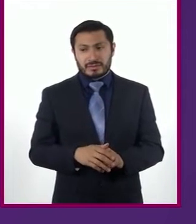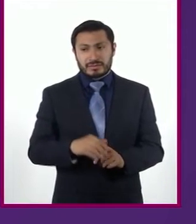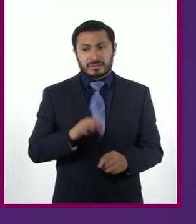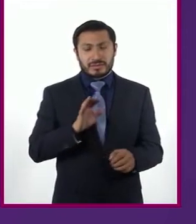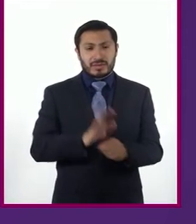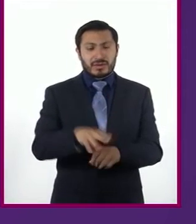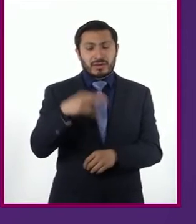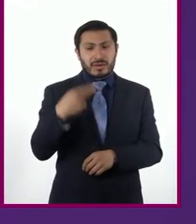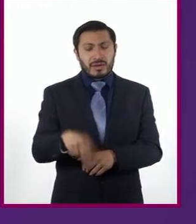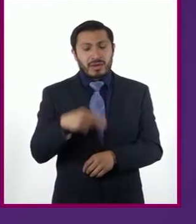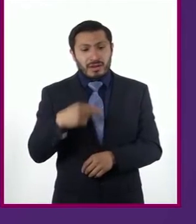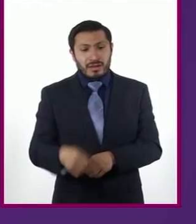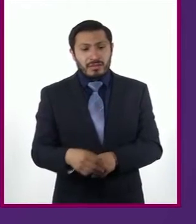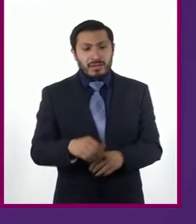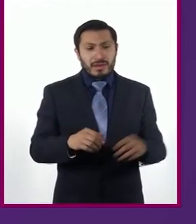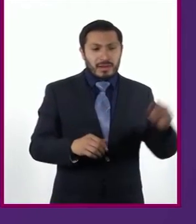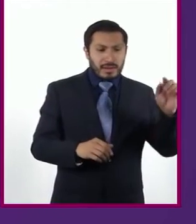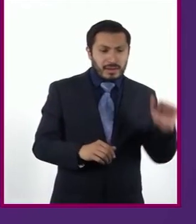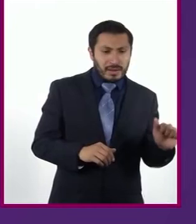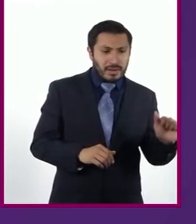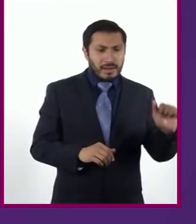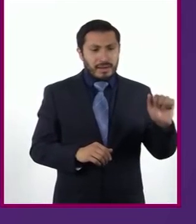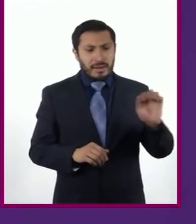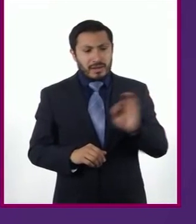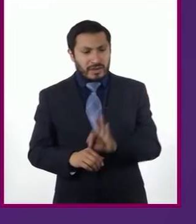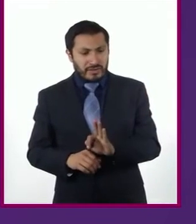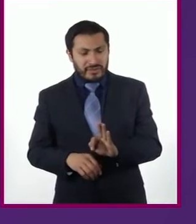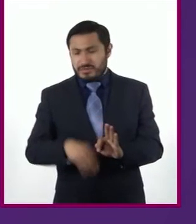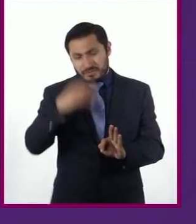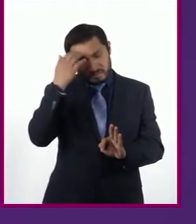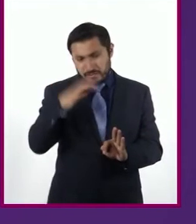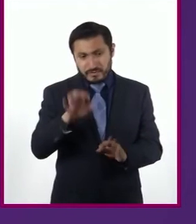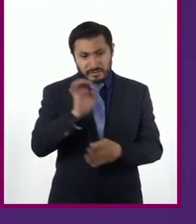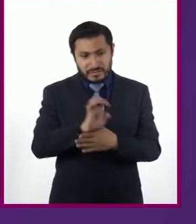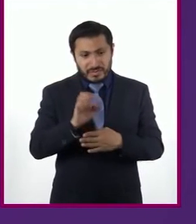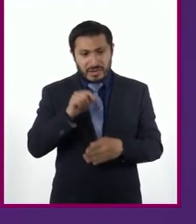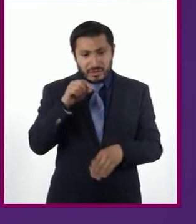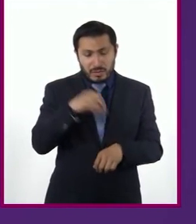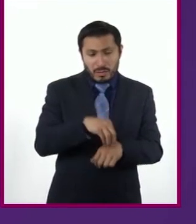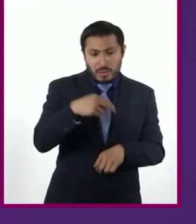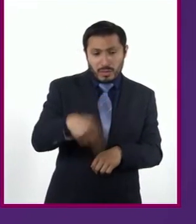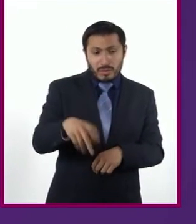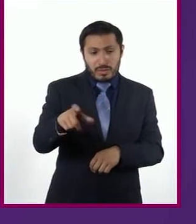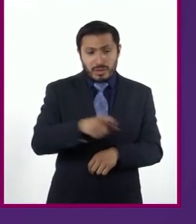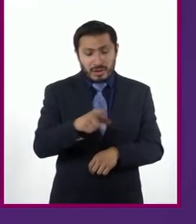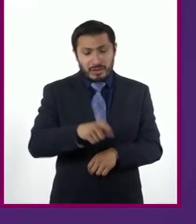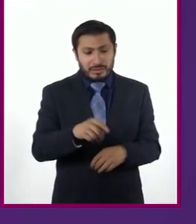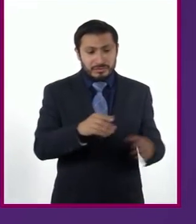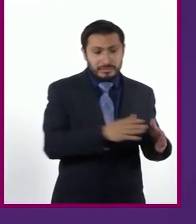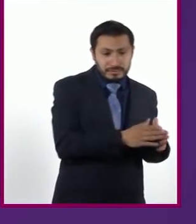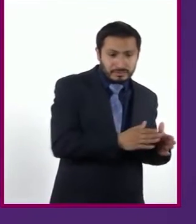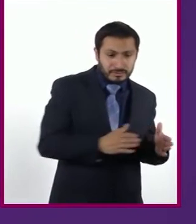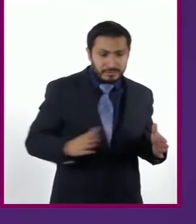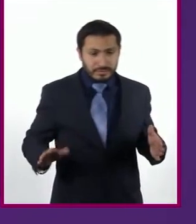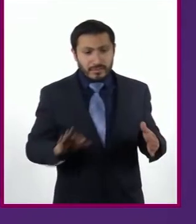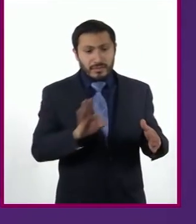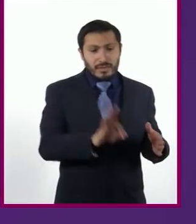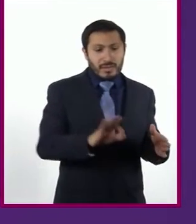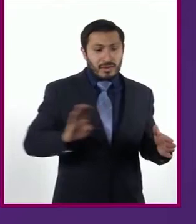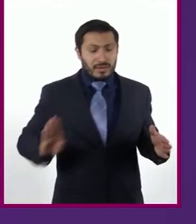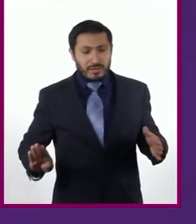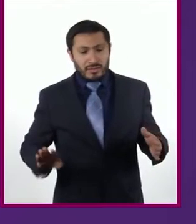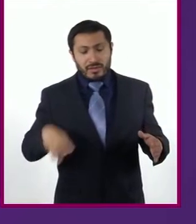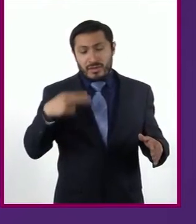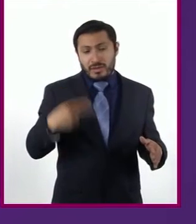medida del segmento AF, como la desconocemos, la nombraremos X. Y la medida del segmento FB